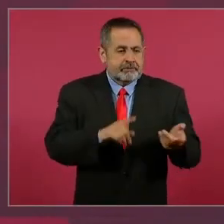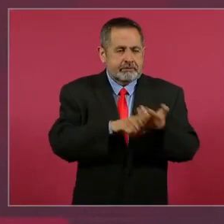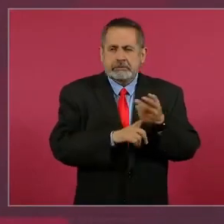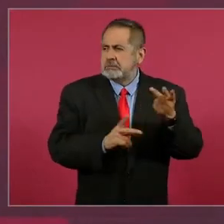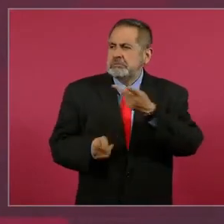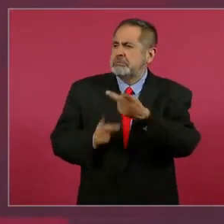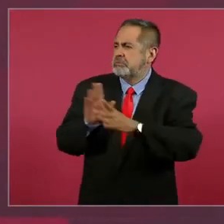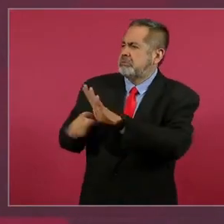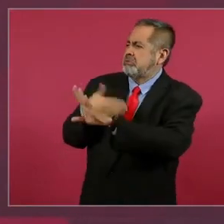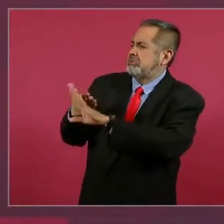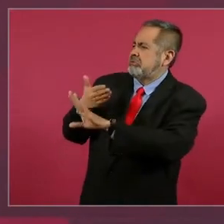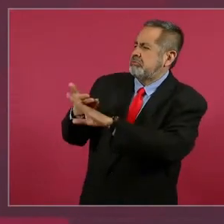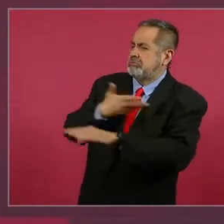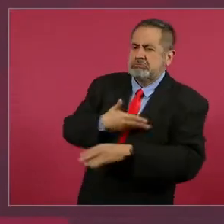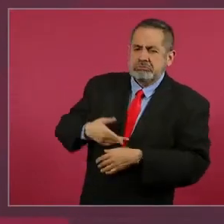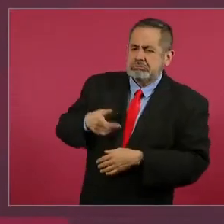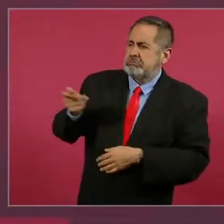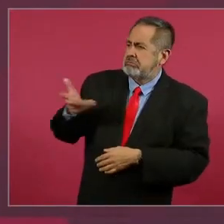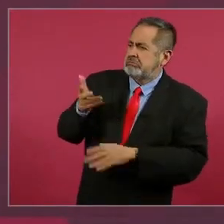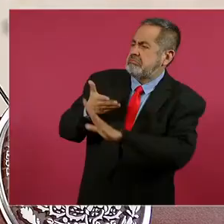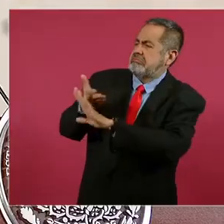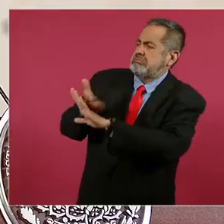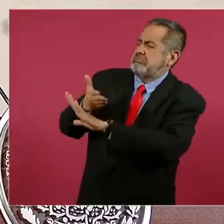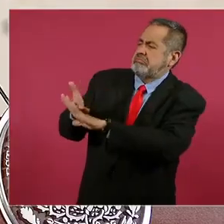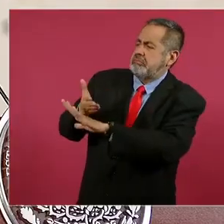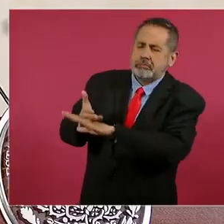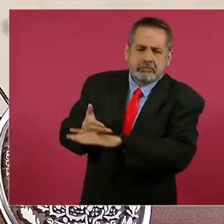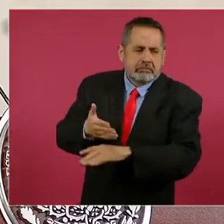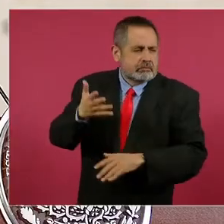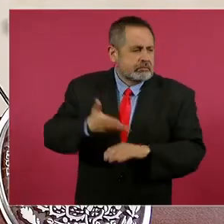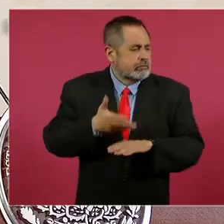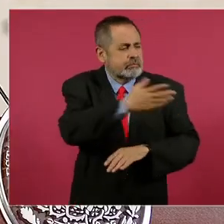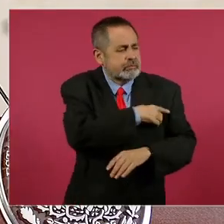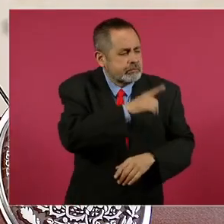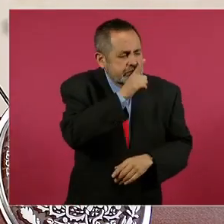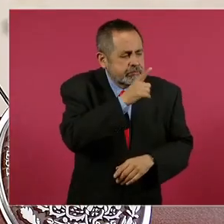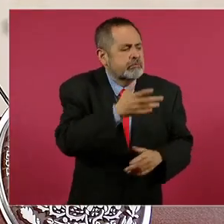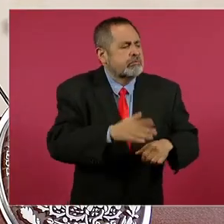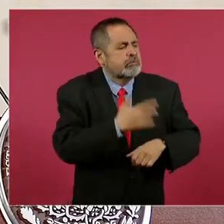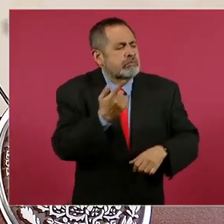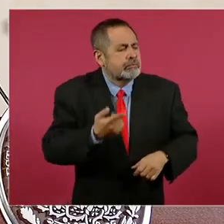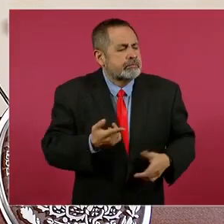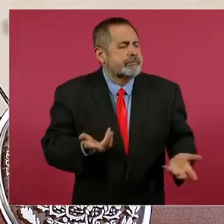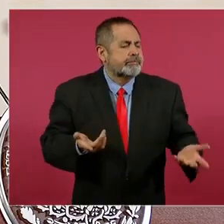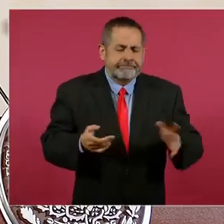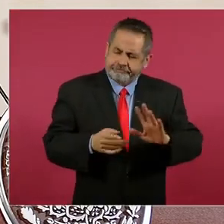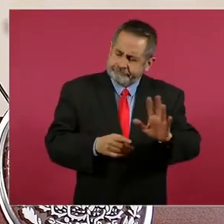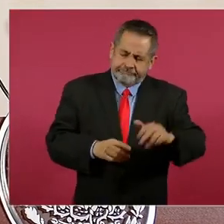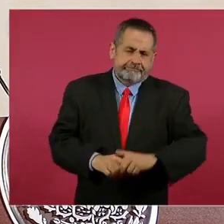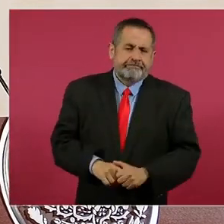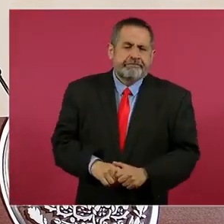cuestionan todo lo que nosotros estamos haciendo. Entonces,